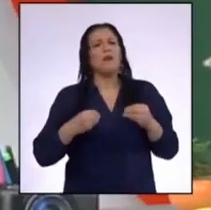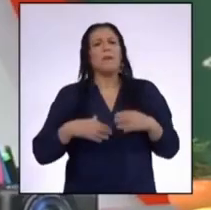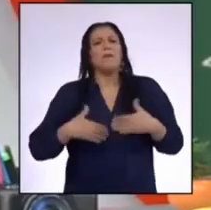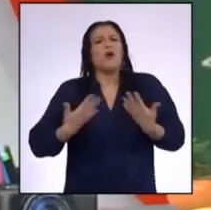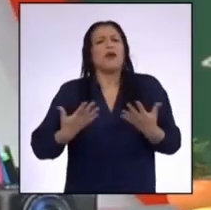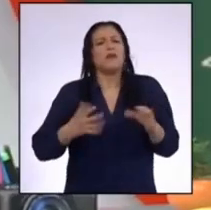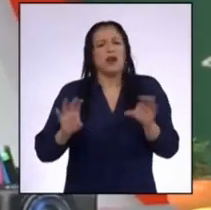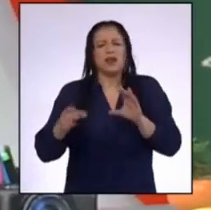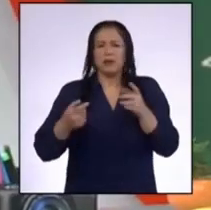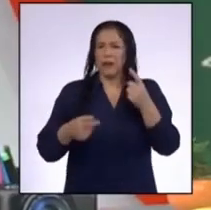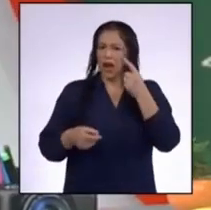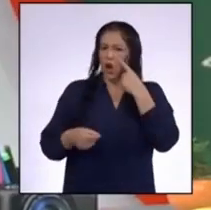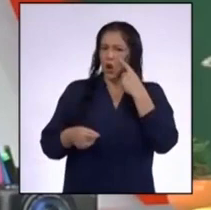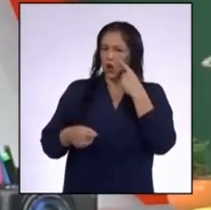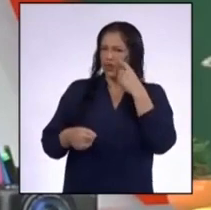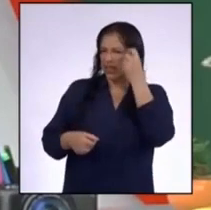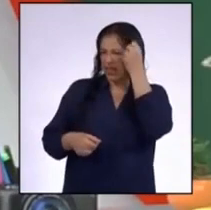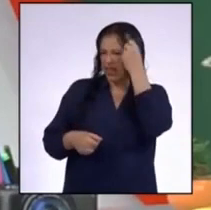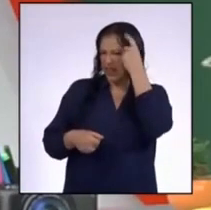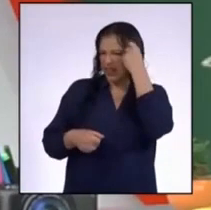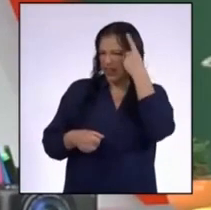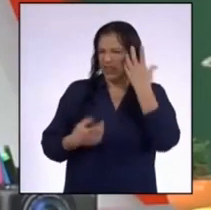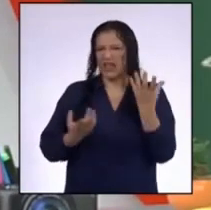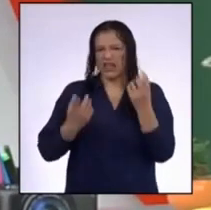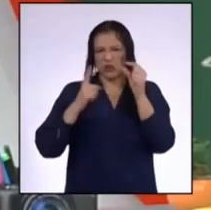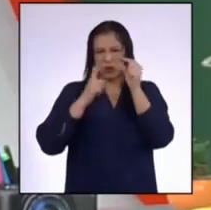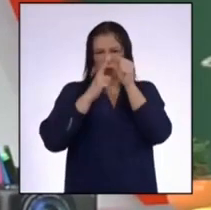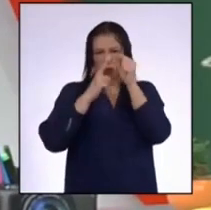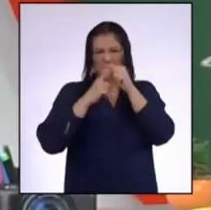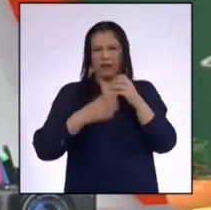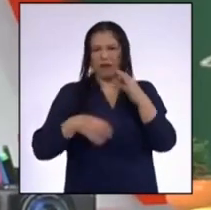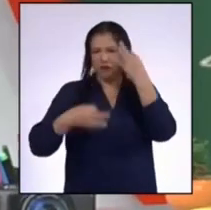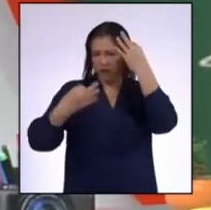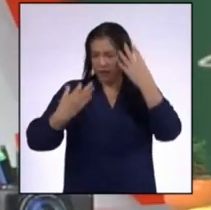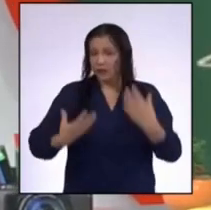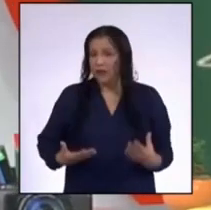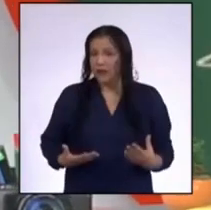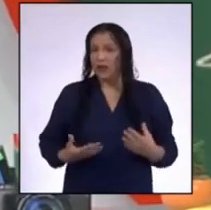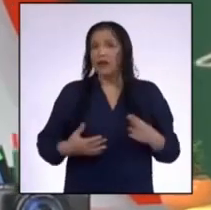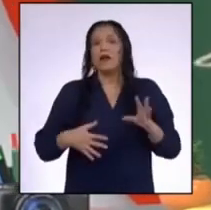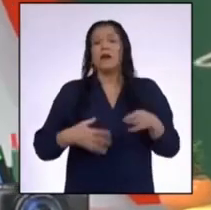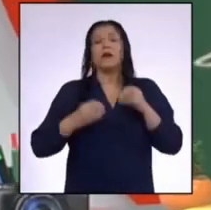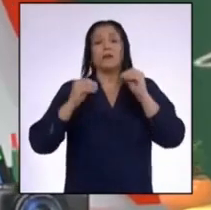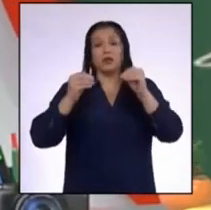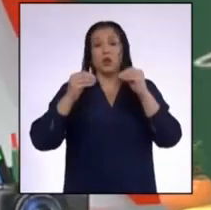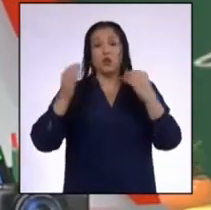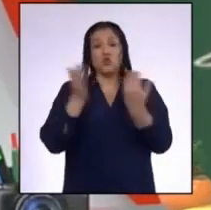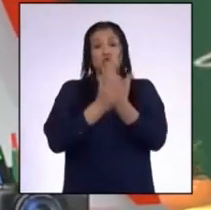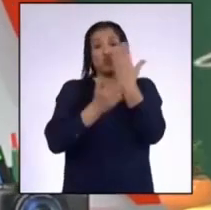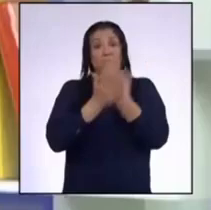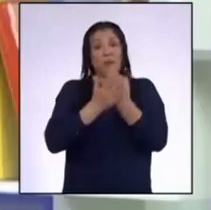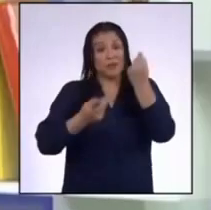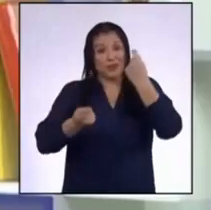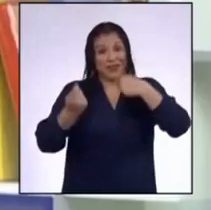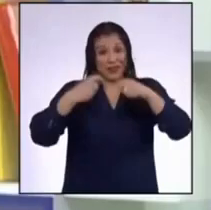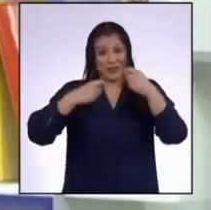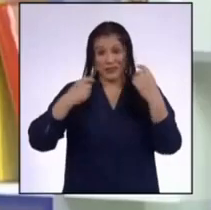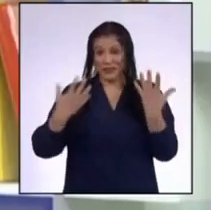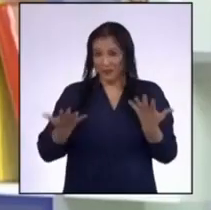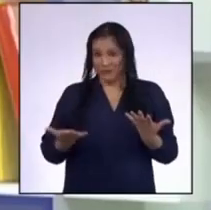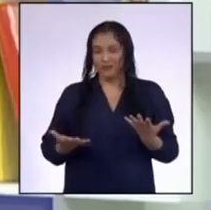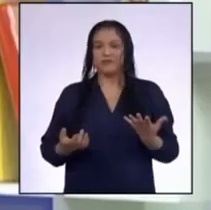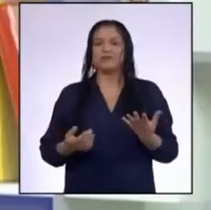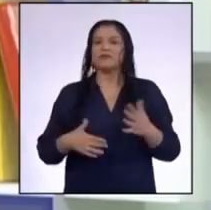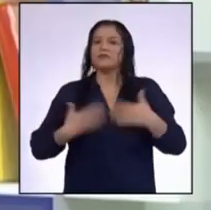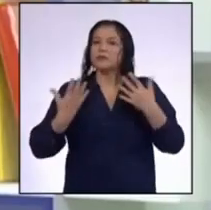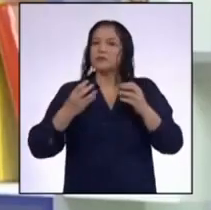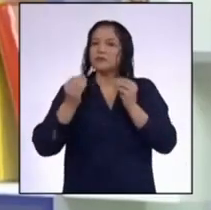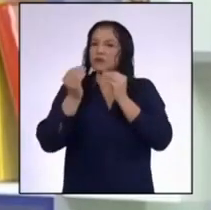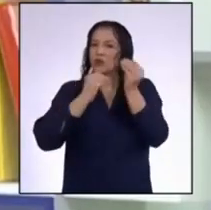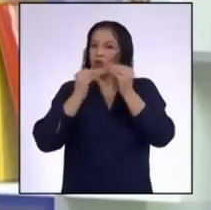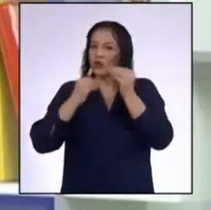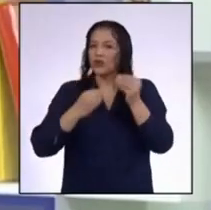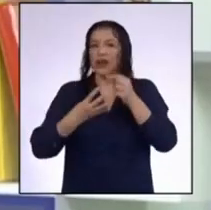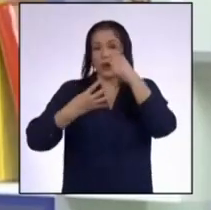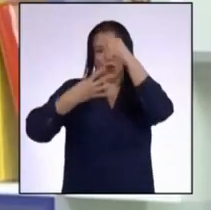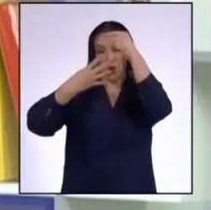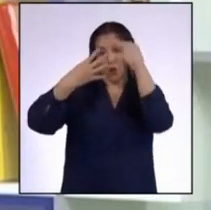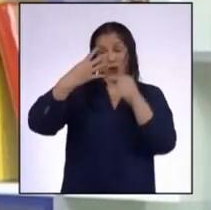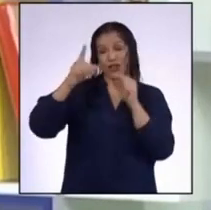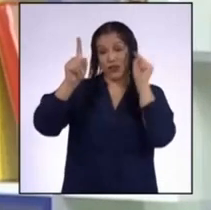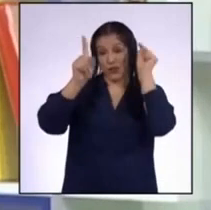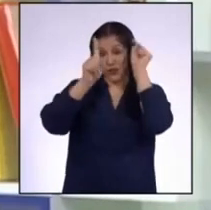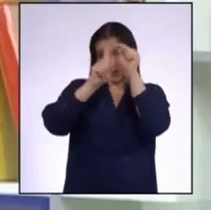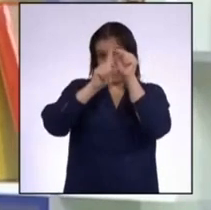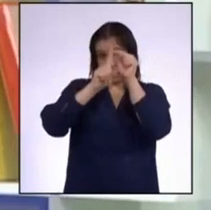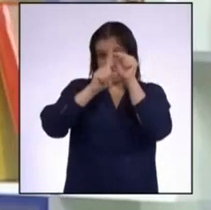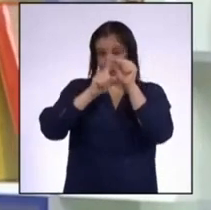para conocer y comprender sobre los términos financieros que implican realizar un emprendimiento? Para poder dar solución a los cuatro